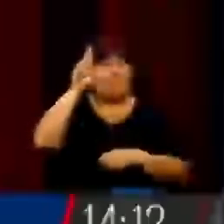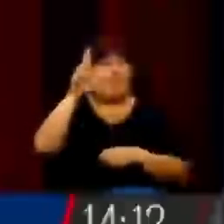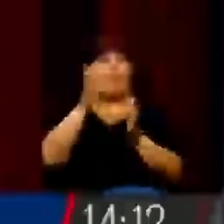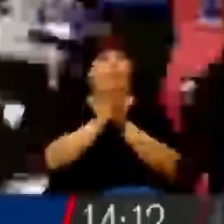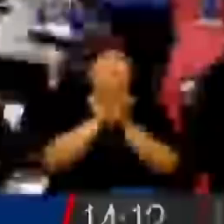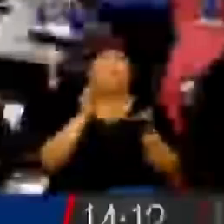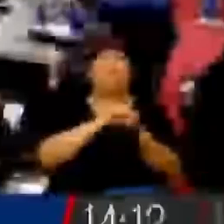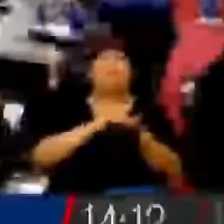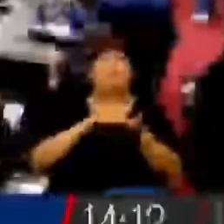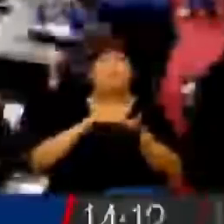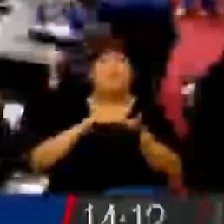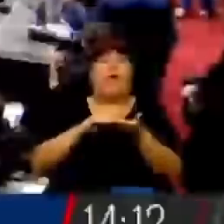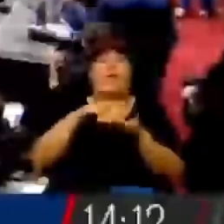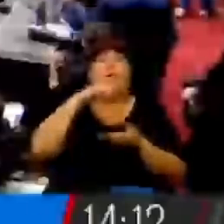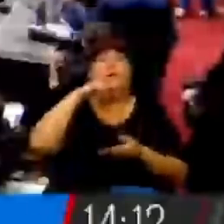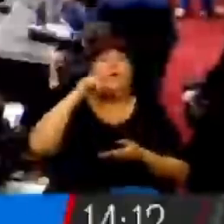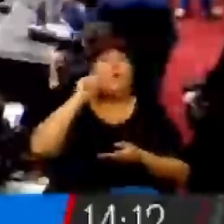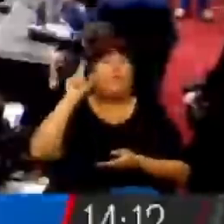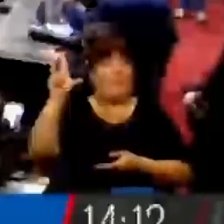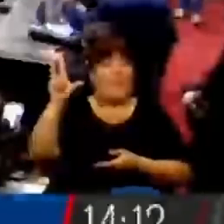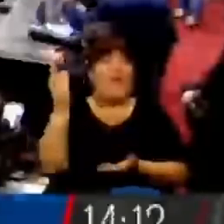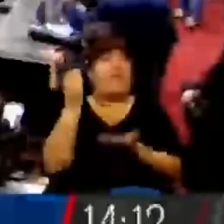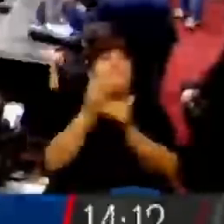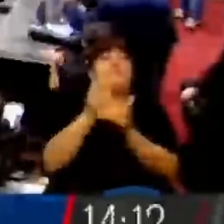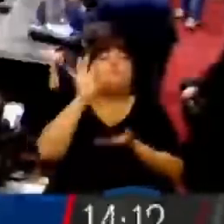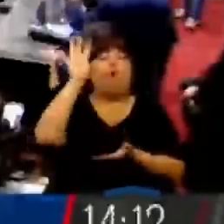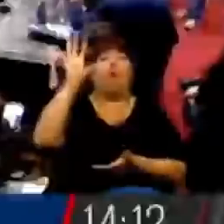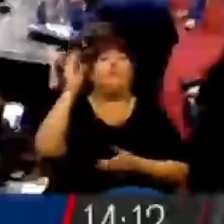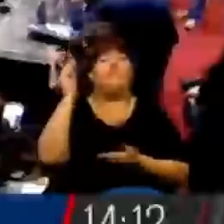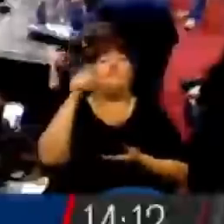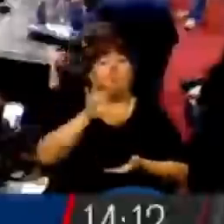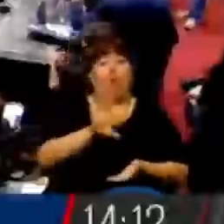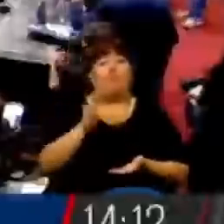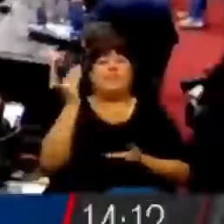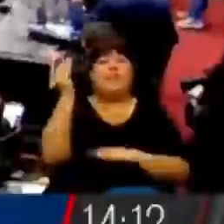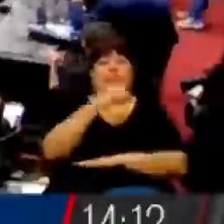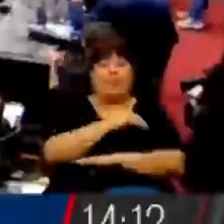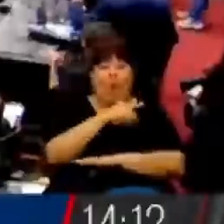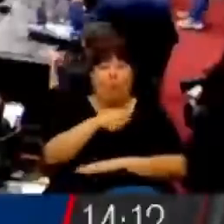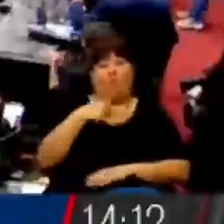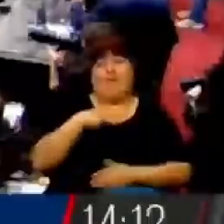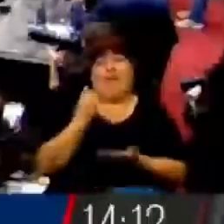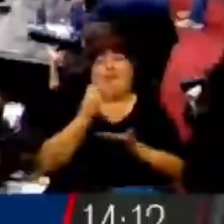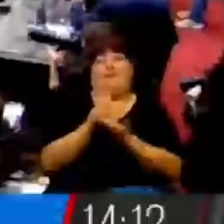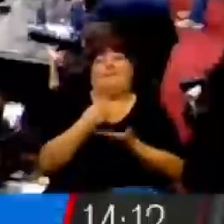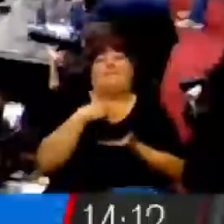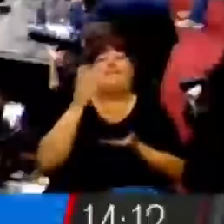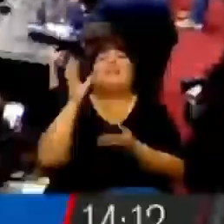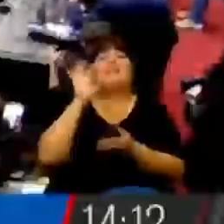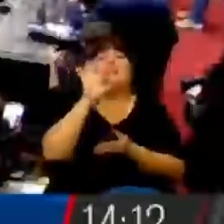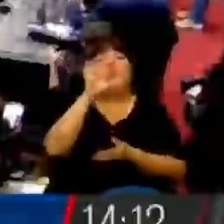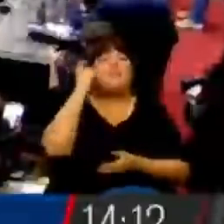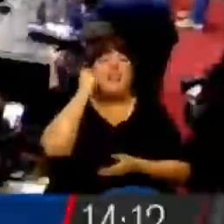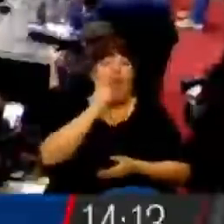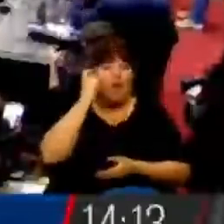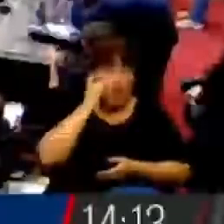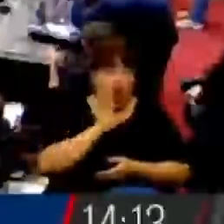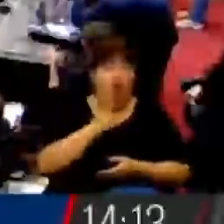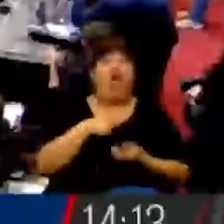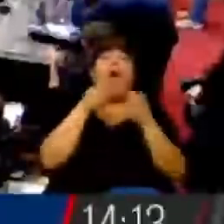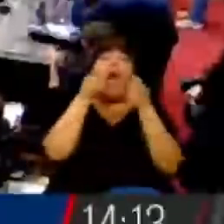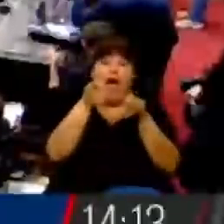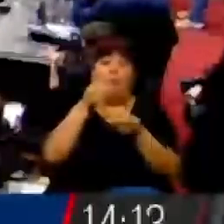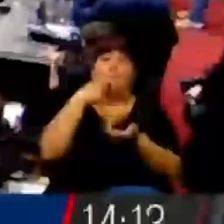decíamos del tema depósitos, tenés todo el tema político. Veamos lo que está pasando en la Cámara de Diputados. Creo que están